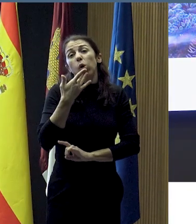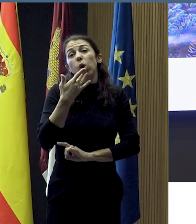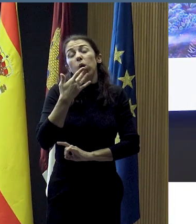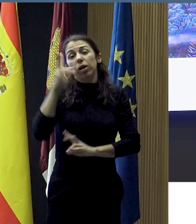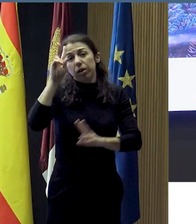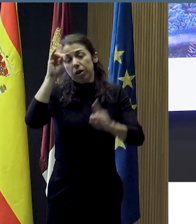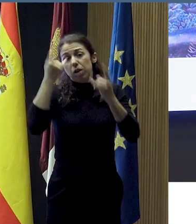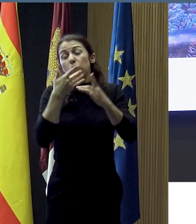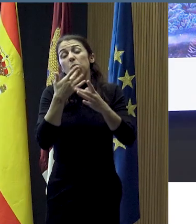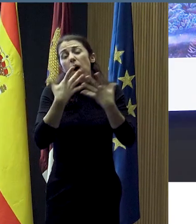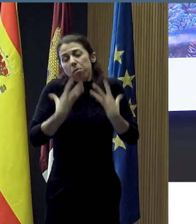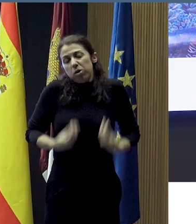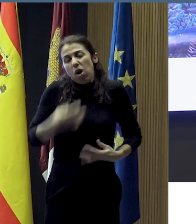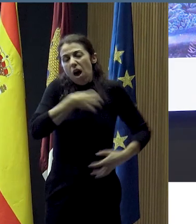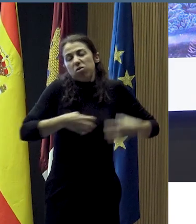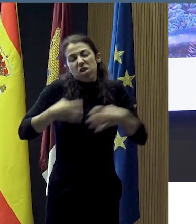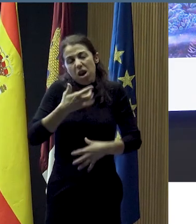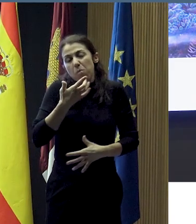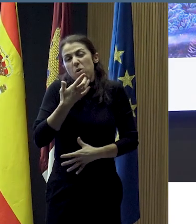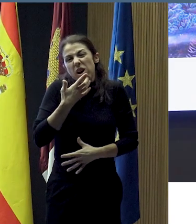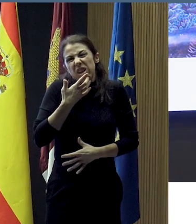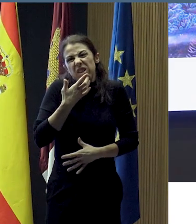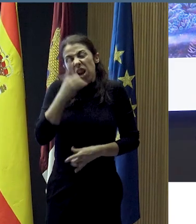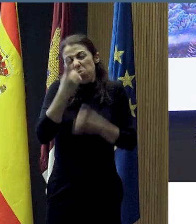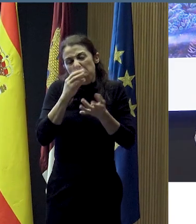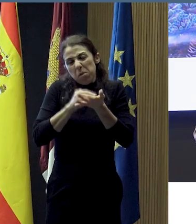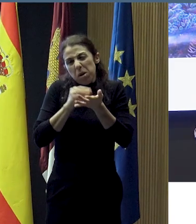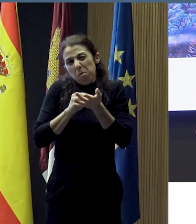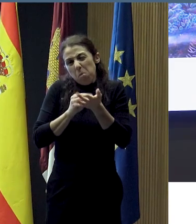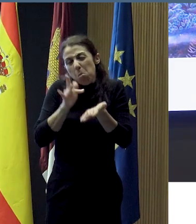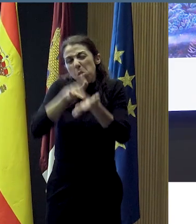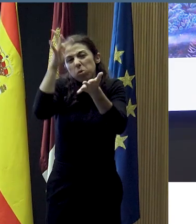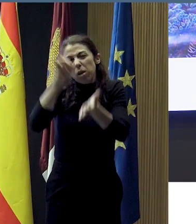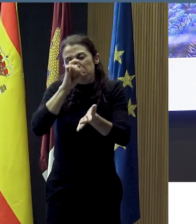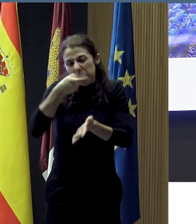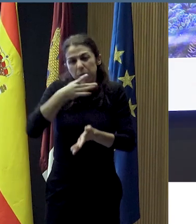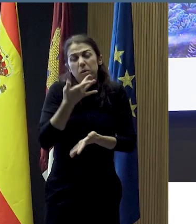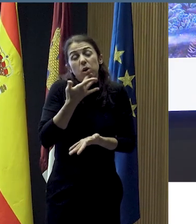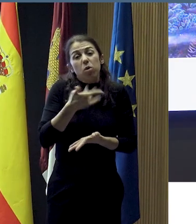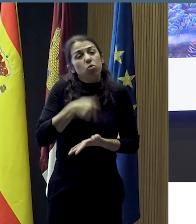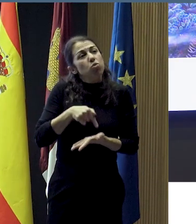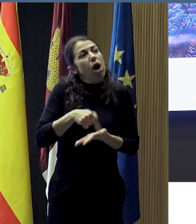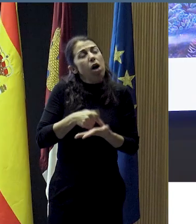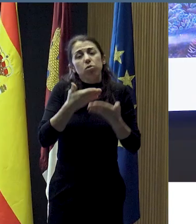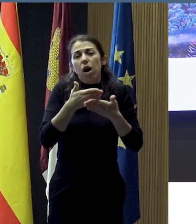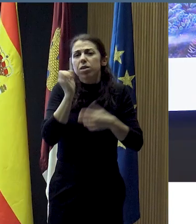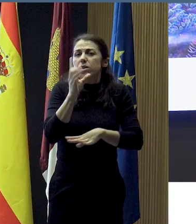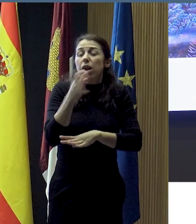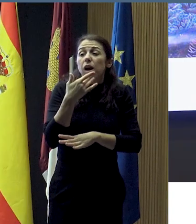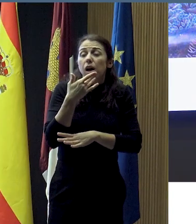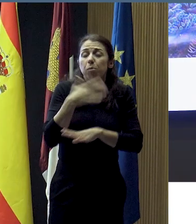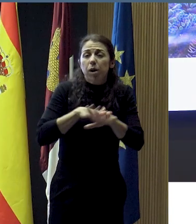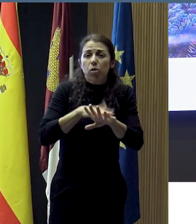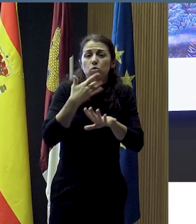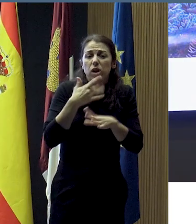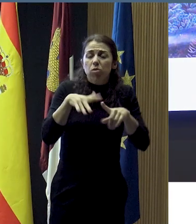como la ansiedad o la depresión pueden dar lugar a pérdidas puntuales de memoria. Por lo tanto, es un evento que va a acompañarnos a lo largo de nuestra